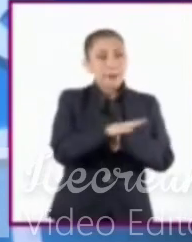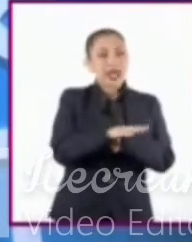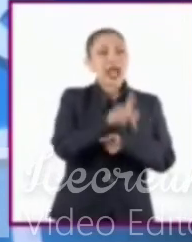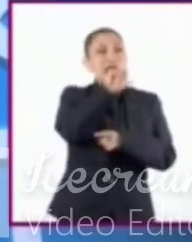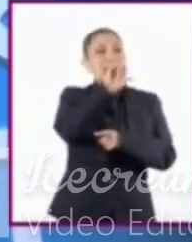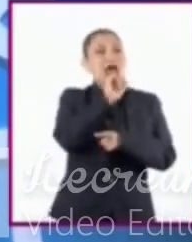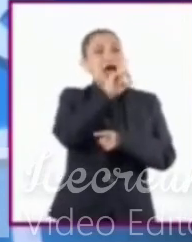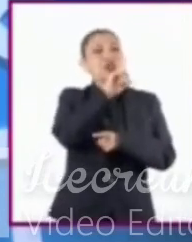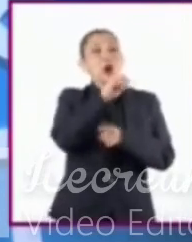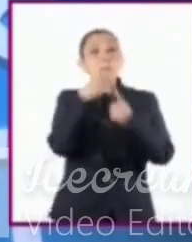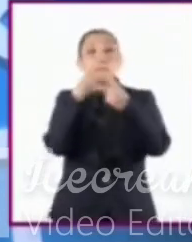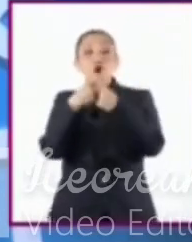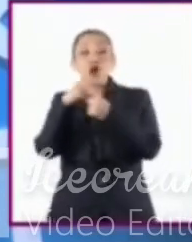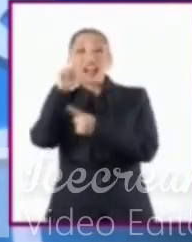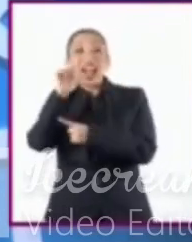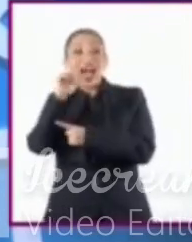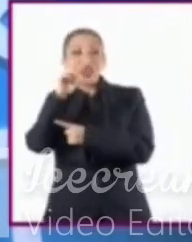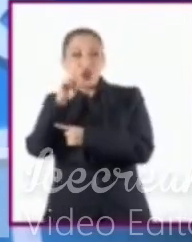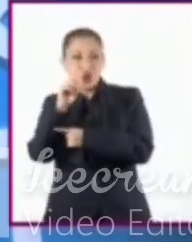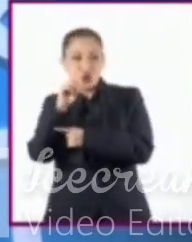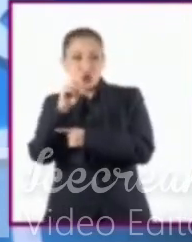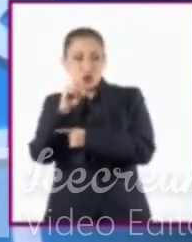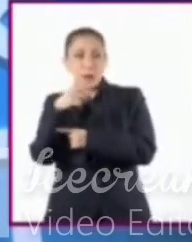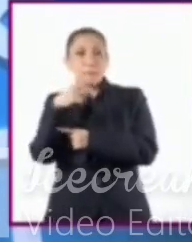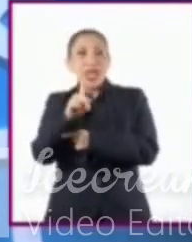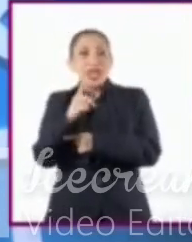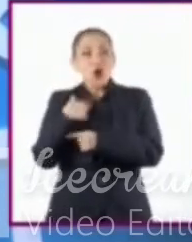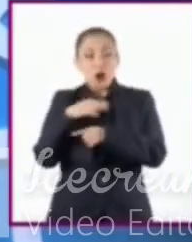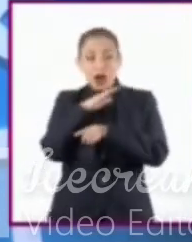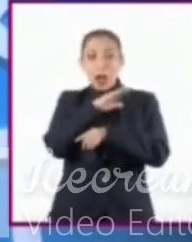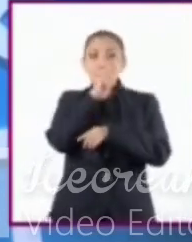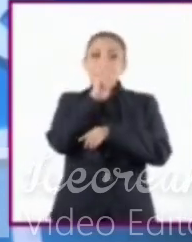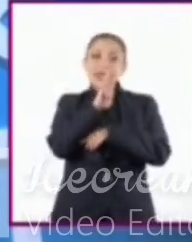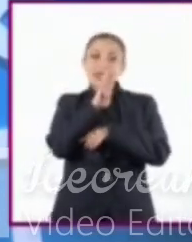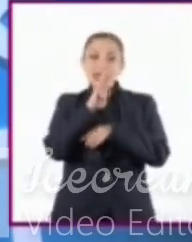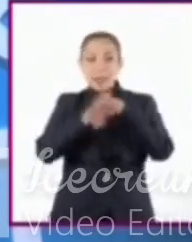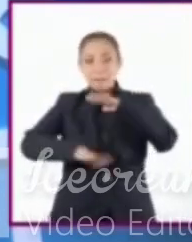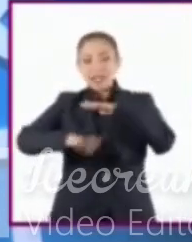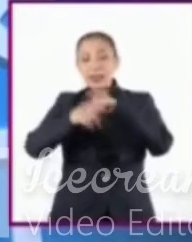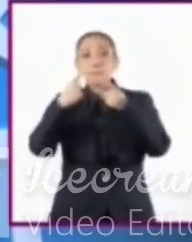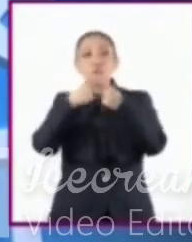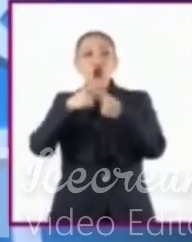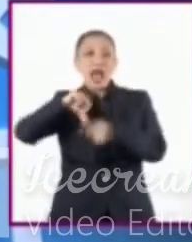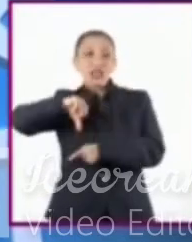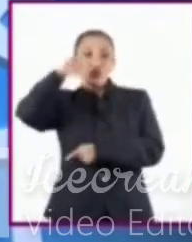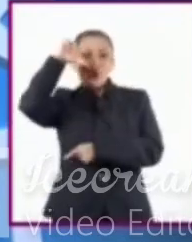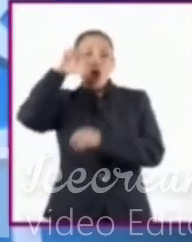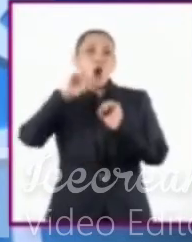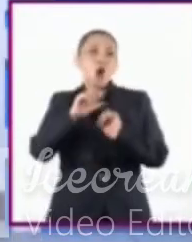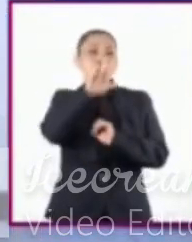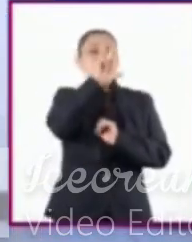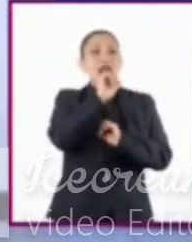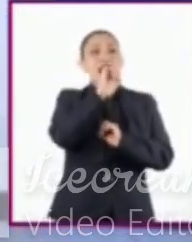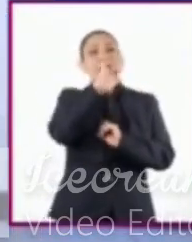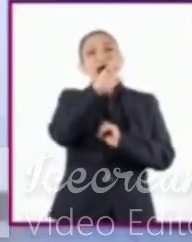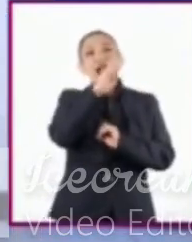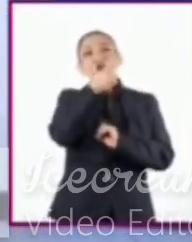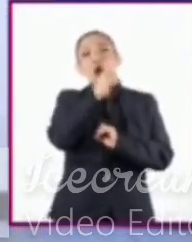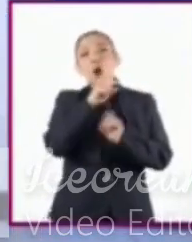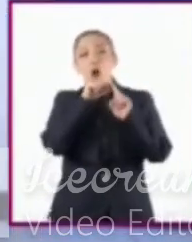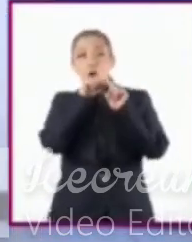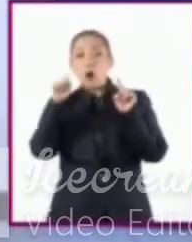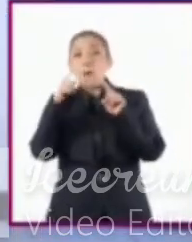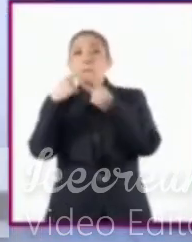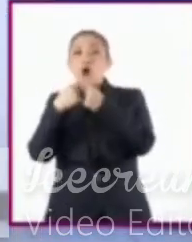lado por lado, aunque también en ocasiones sea base por altura o también largo por ancho. Aquí la